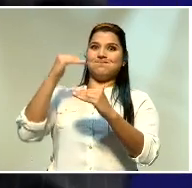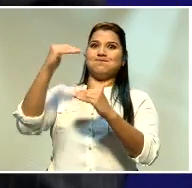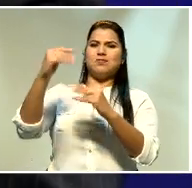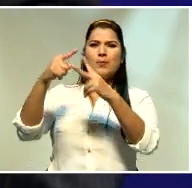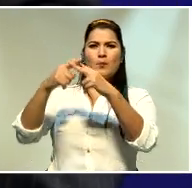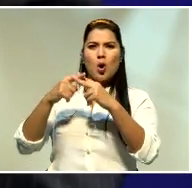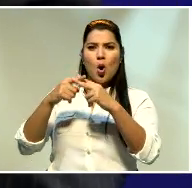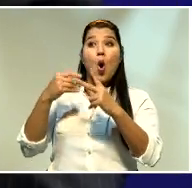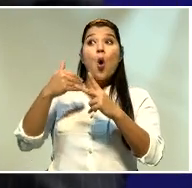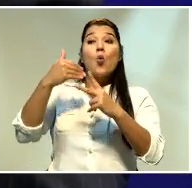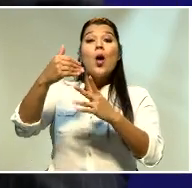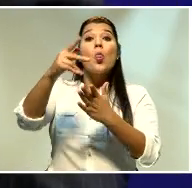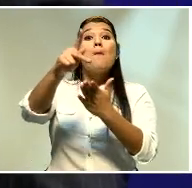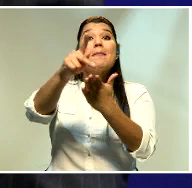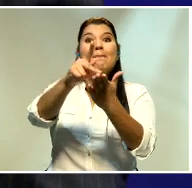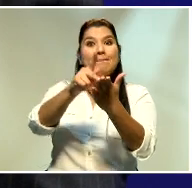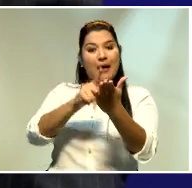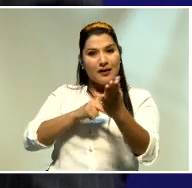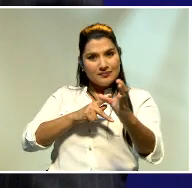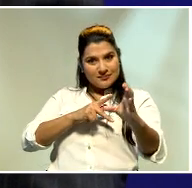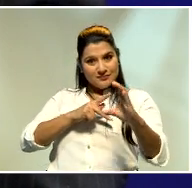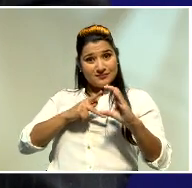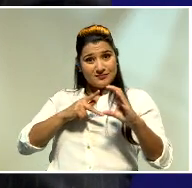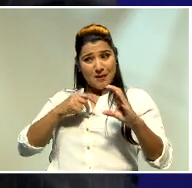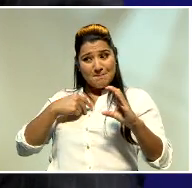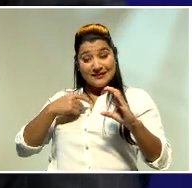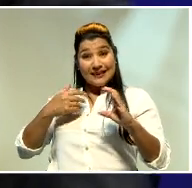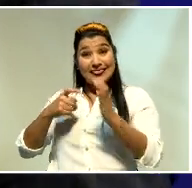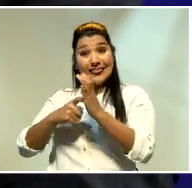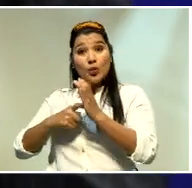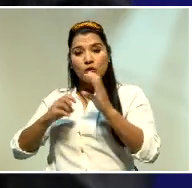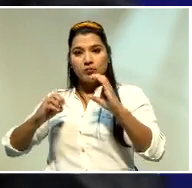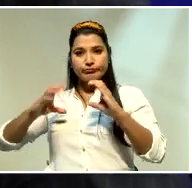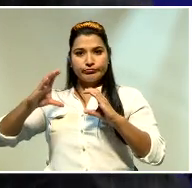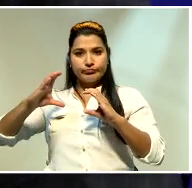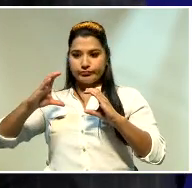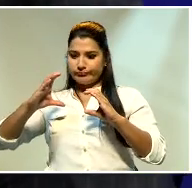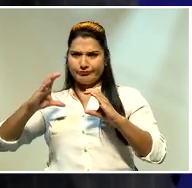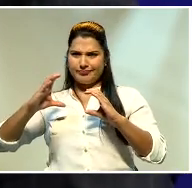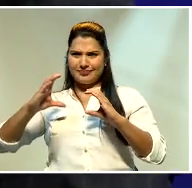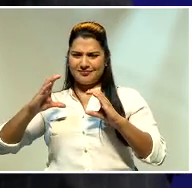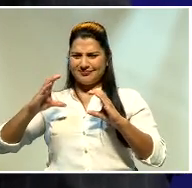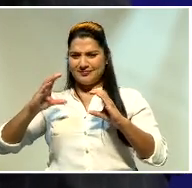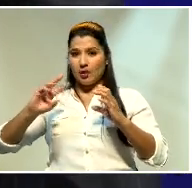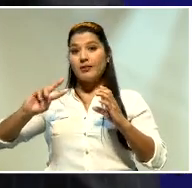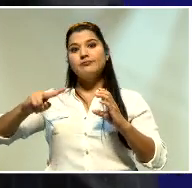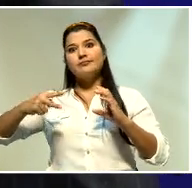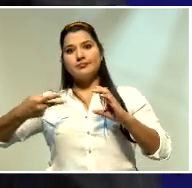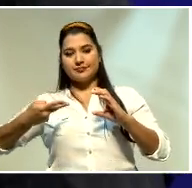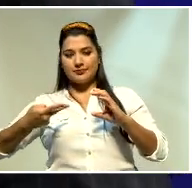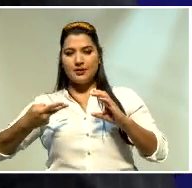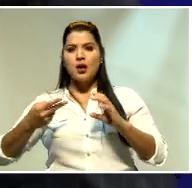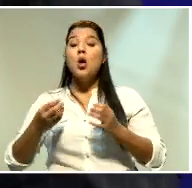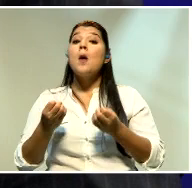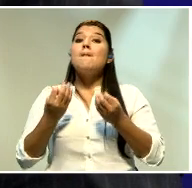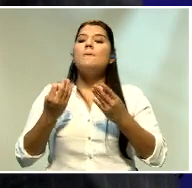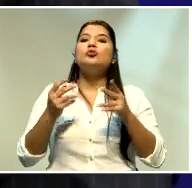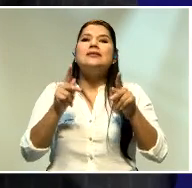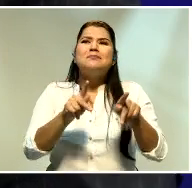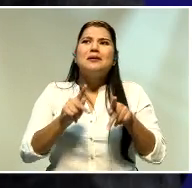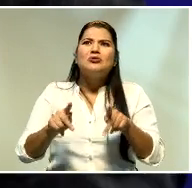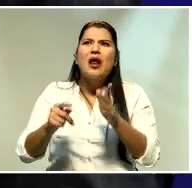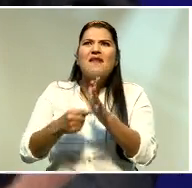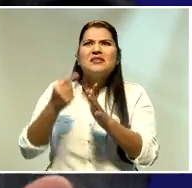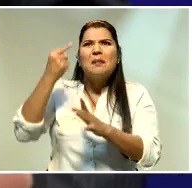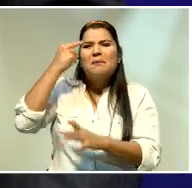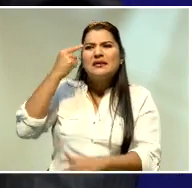muchos costarricenses en esa situación, por varias razones. Una, la educación financiera. Mucha gente que cree que una